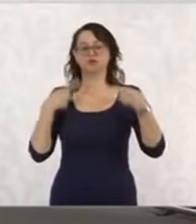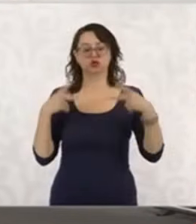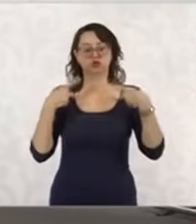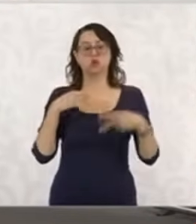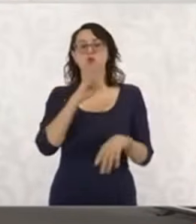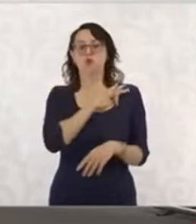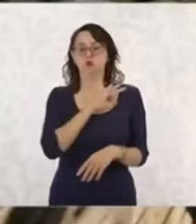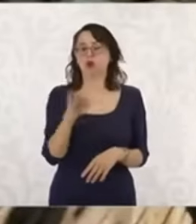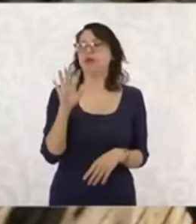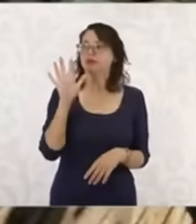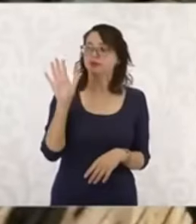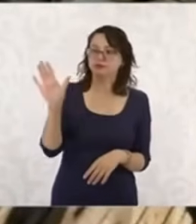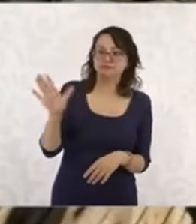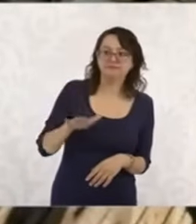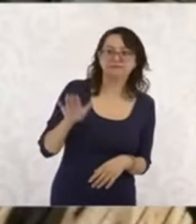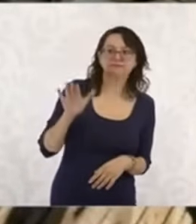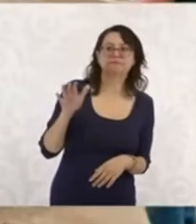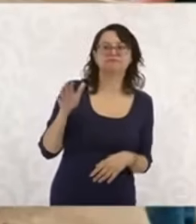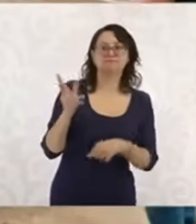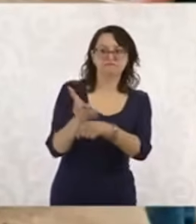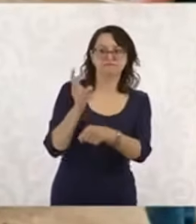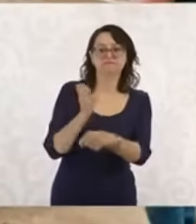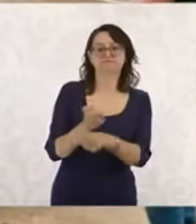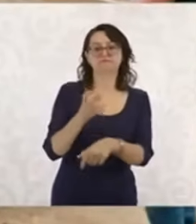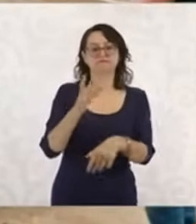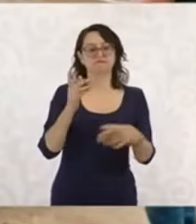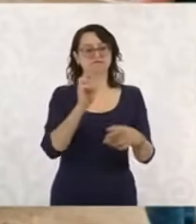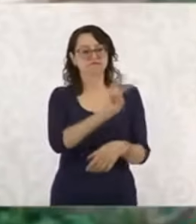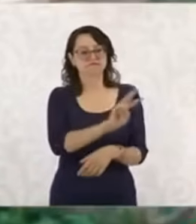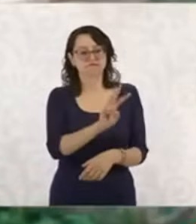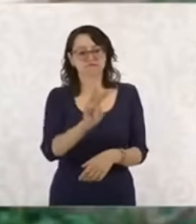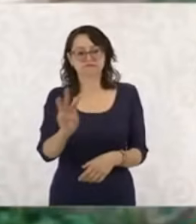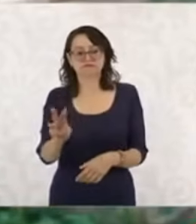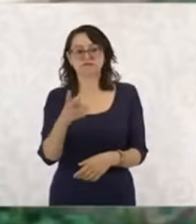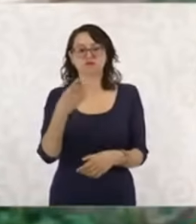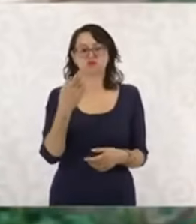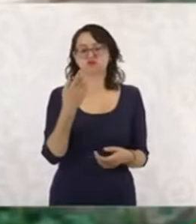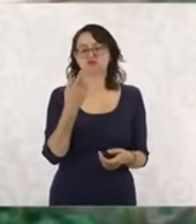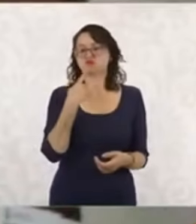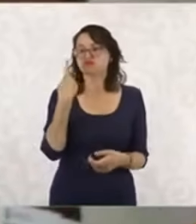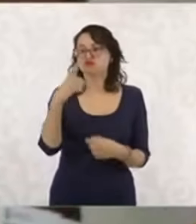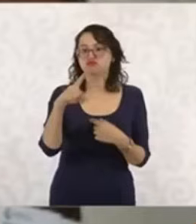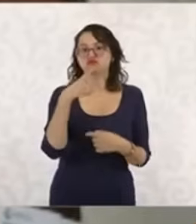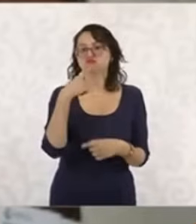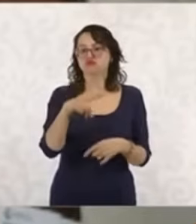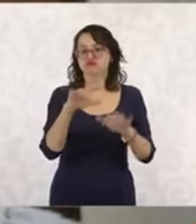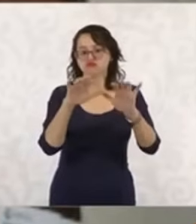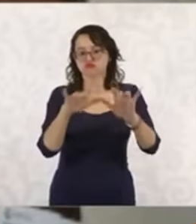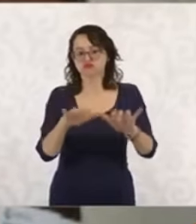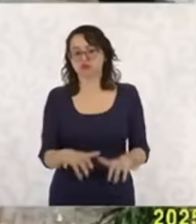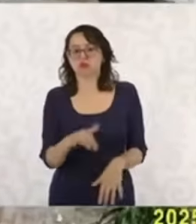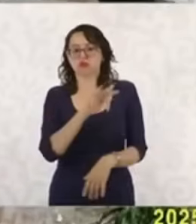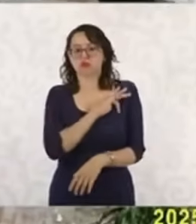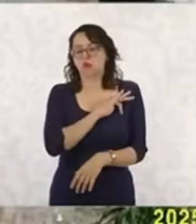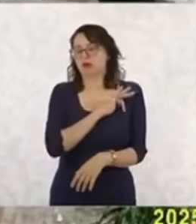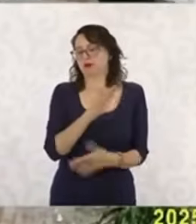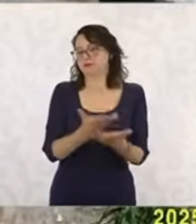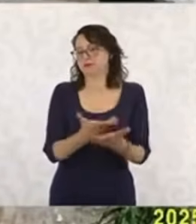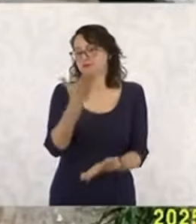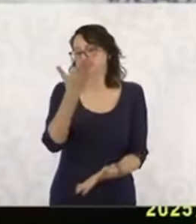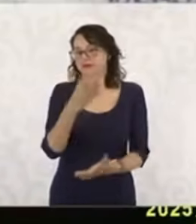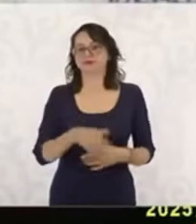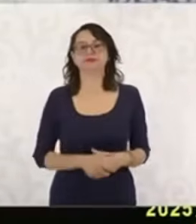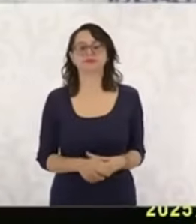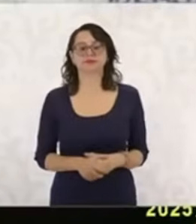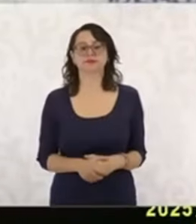utilicen el portal. Es un mecanismo muy sencillo, nada más tienen que seguir una serie de pasos, 4 o 5 pasos y presentan su denuncia.